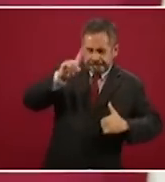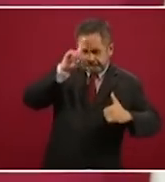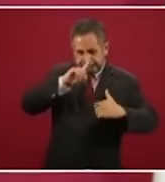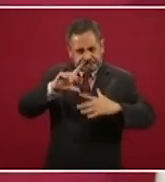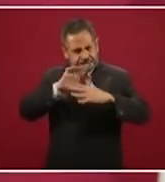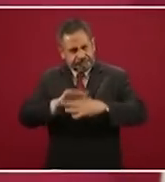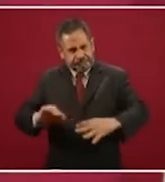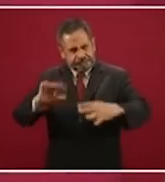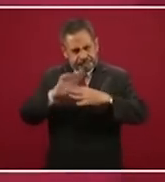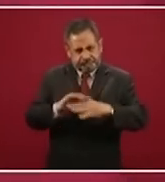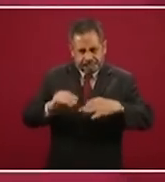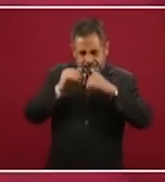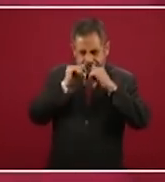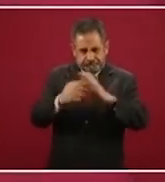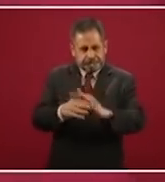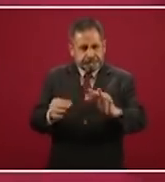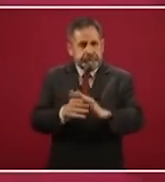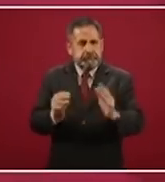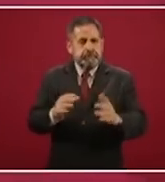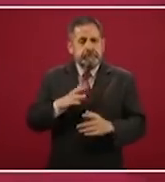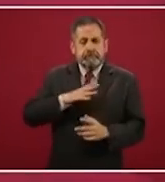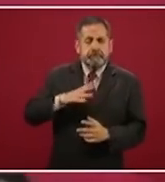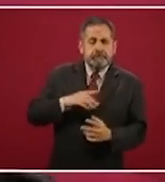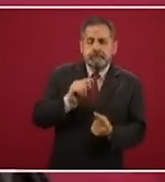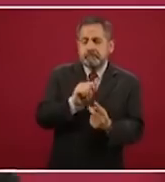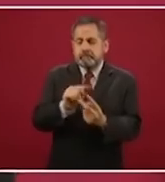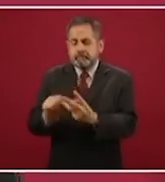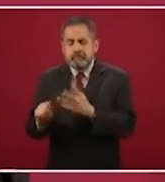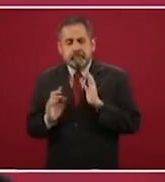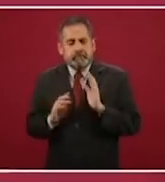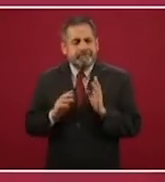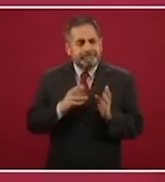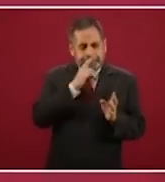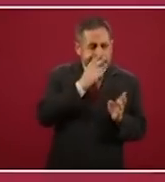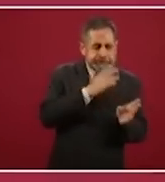porque hay opciones para que puedan